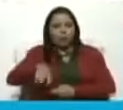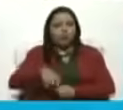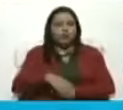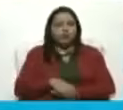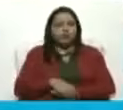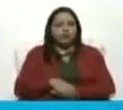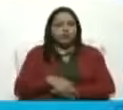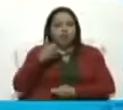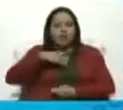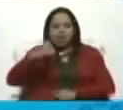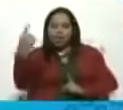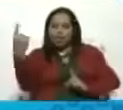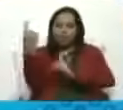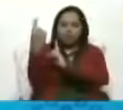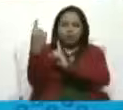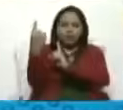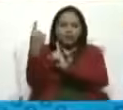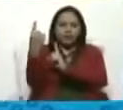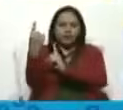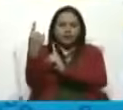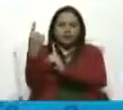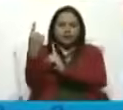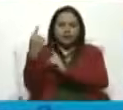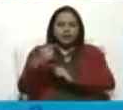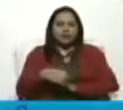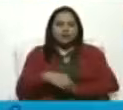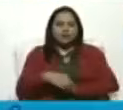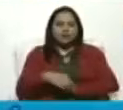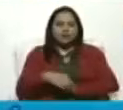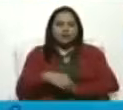y se puso frente al gigante.